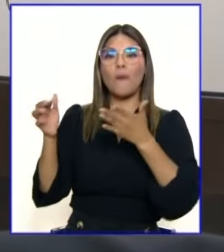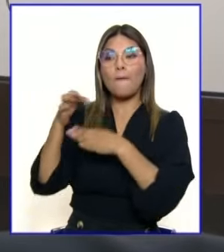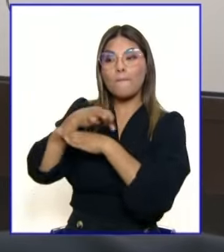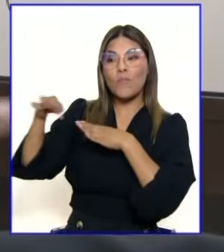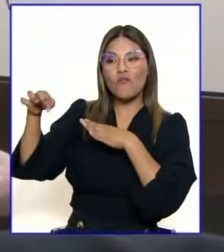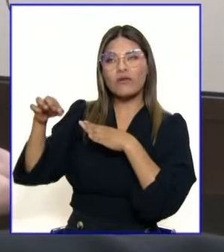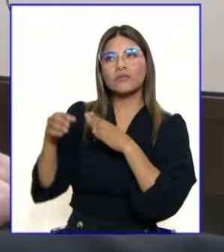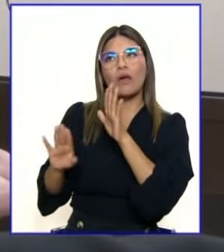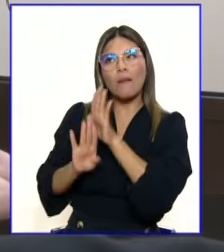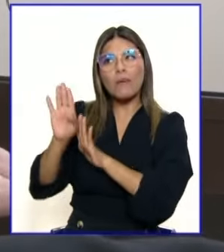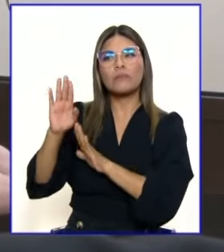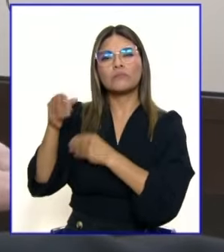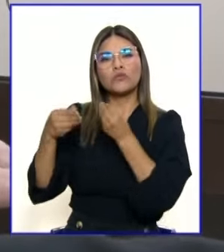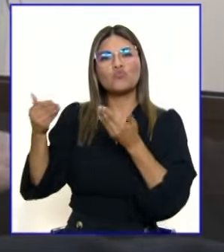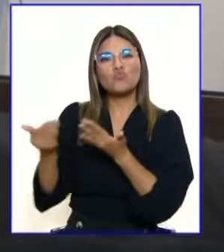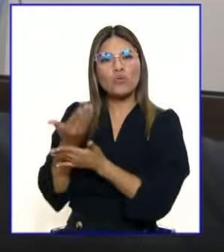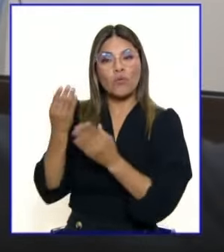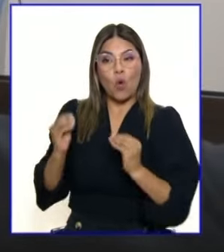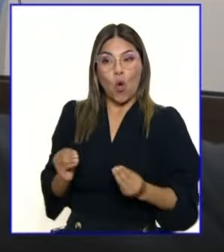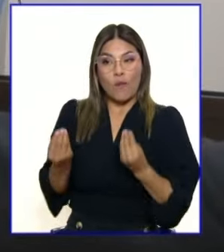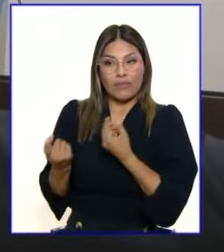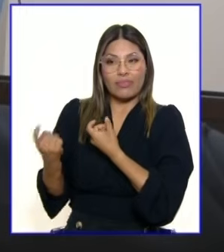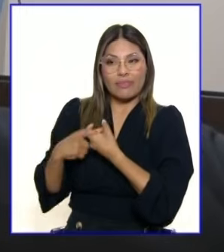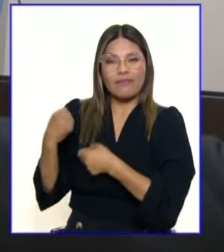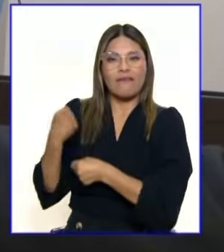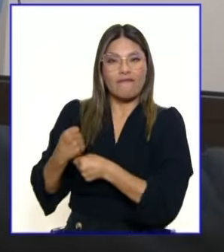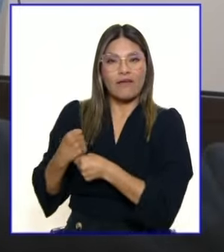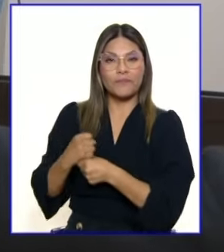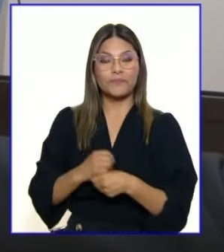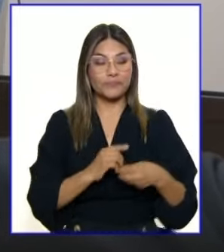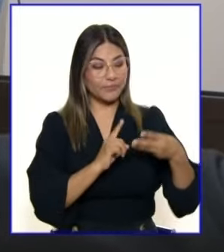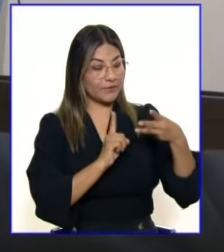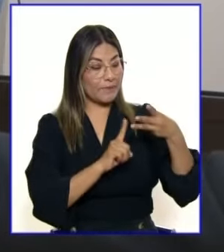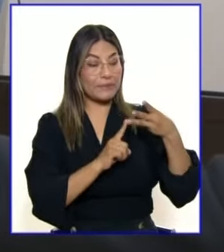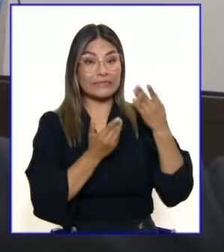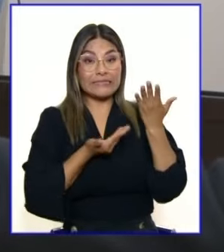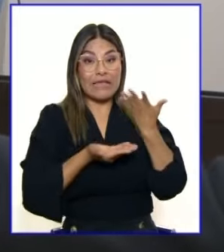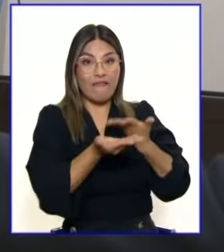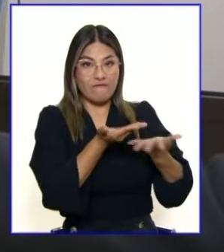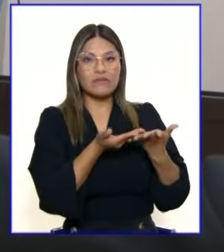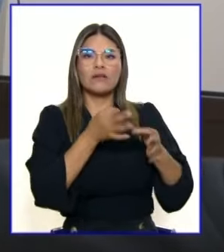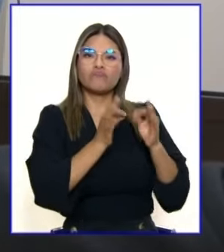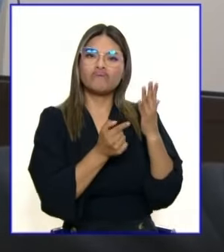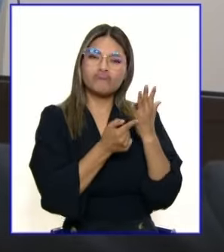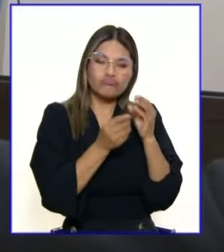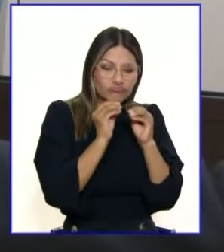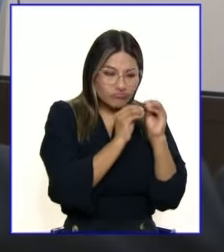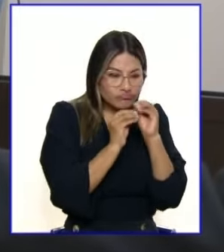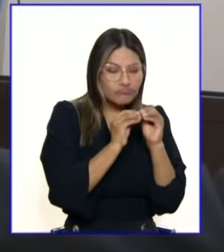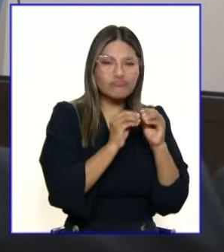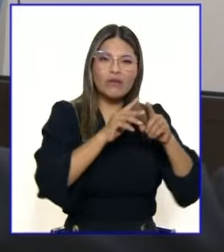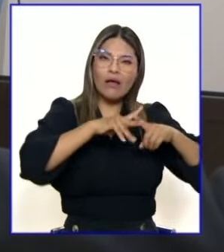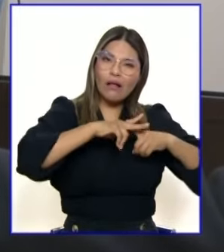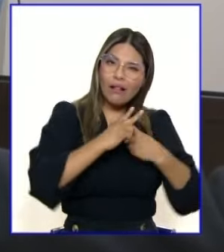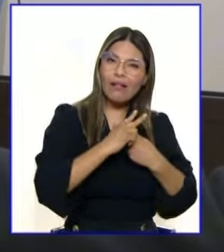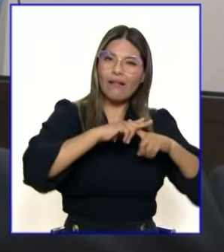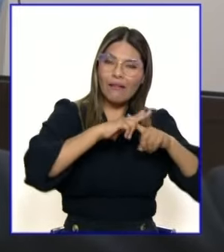profesionales, para nuevos jóvenes peruanos. Nuestro servicio de mantenimiento acaba de cumplir 90 años de